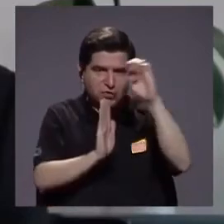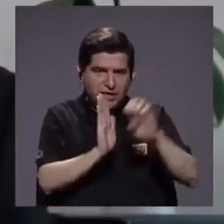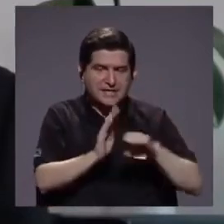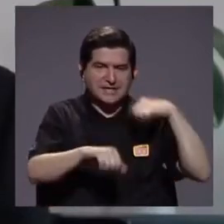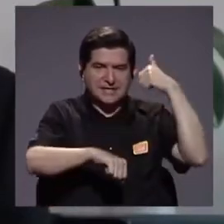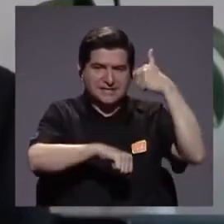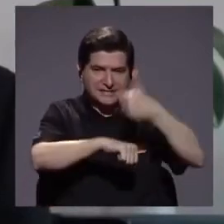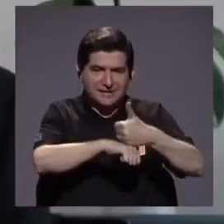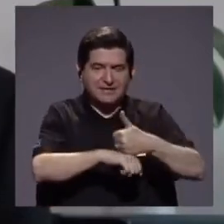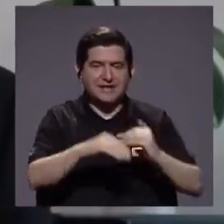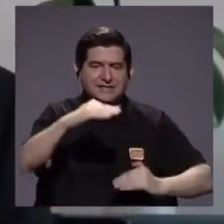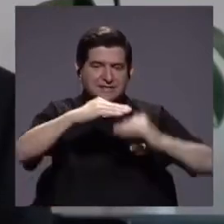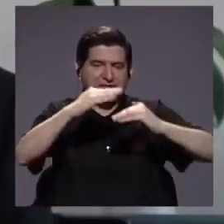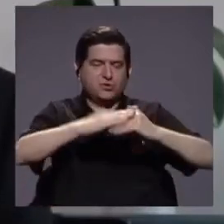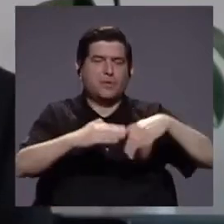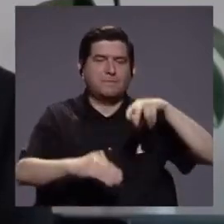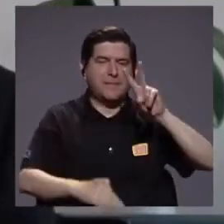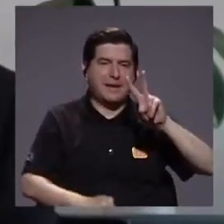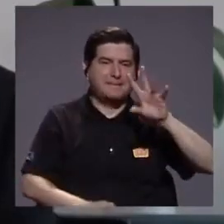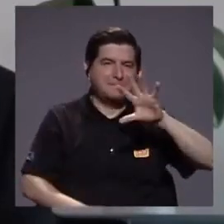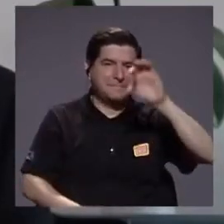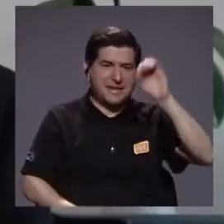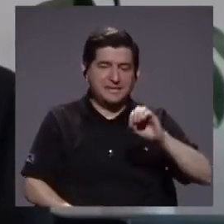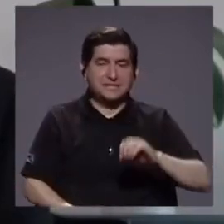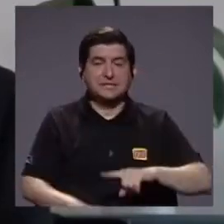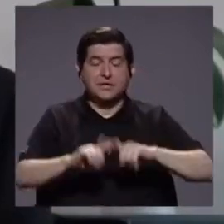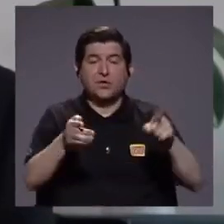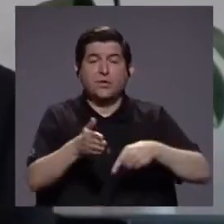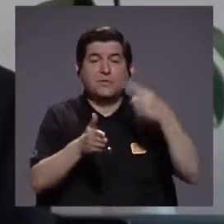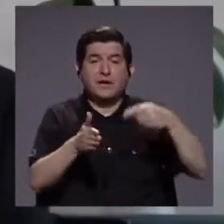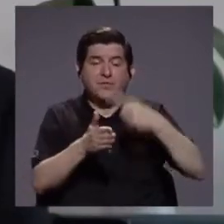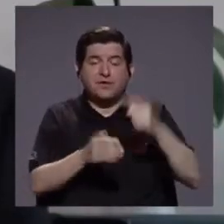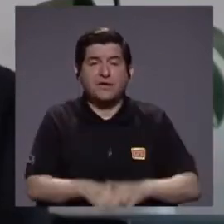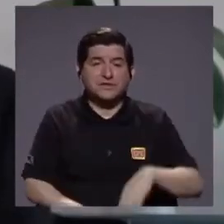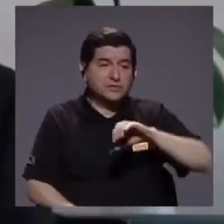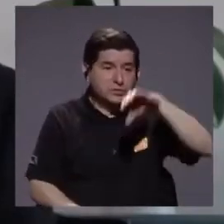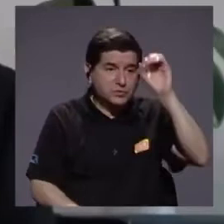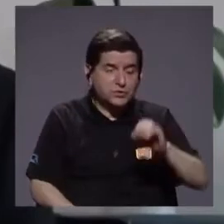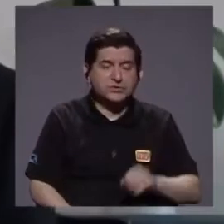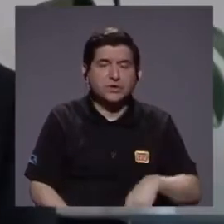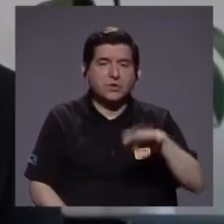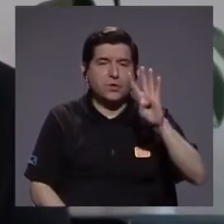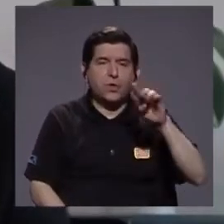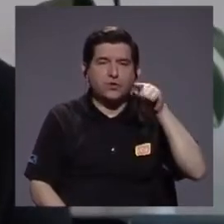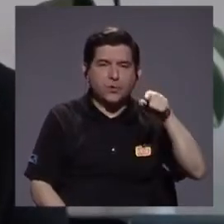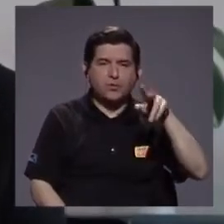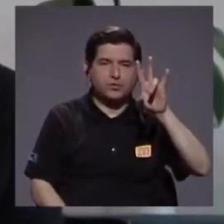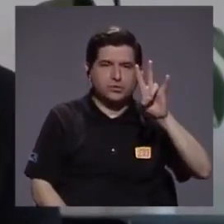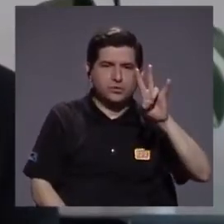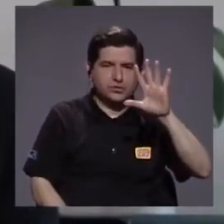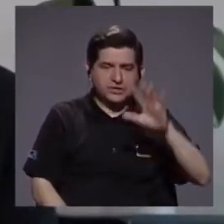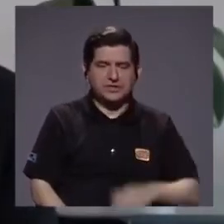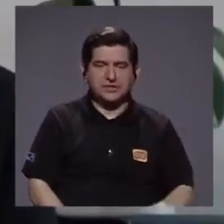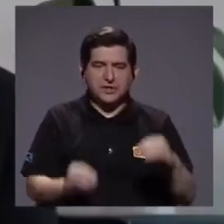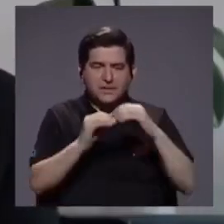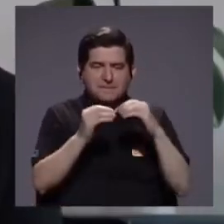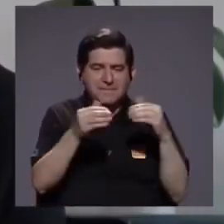establece hasta un máximo del 25%, y muchas veces la proporción, si por ejemplo es 4.75, que está más